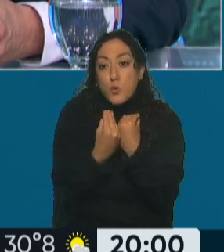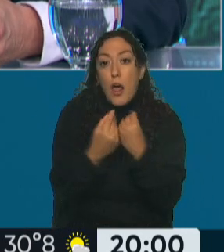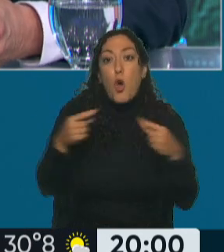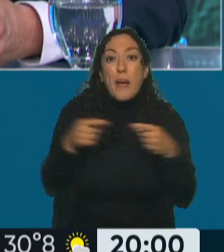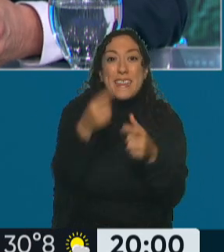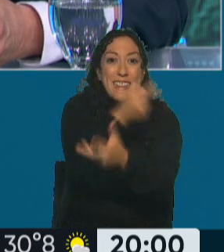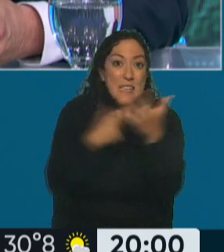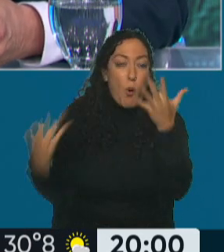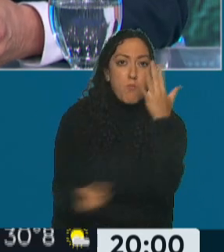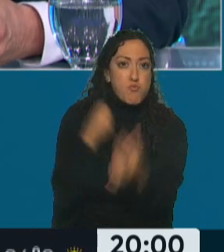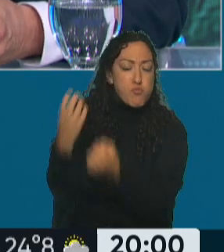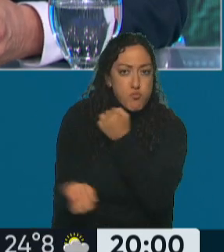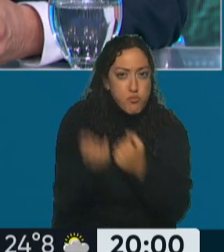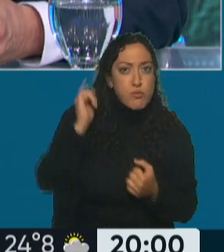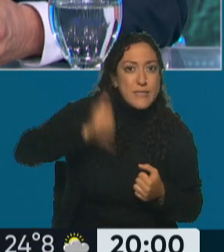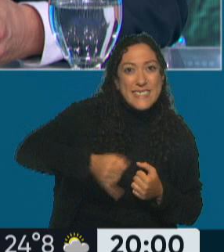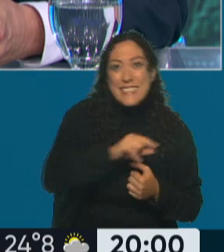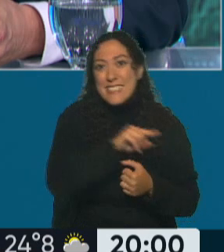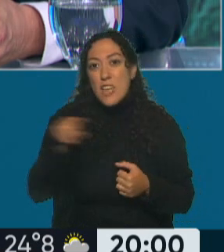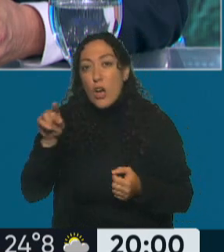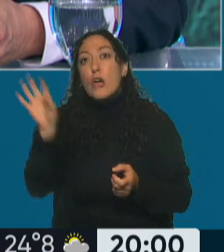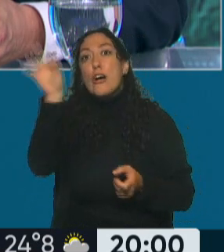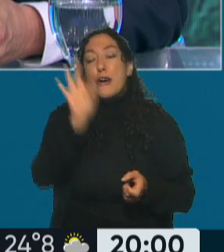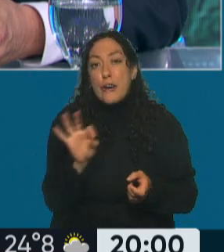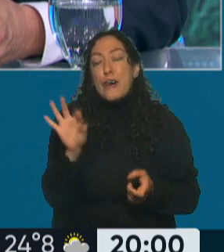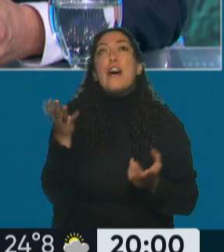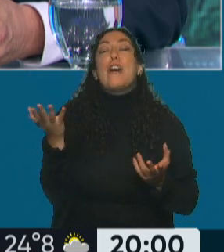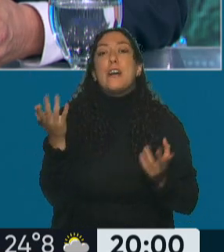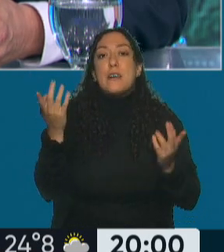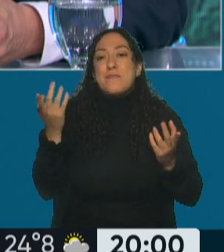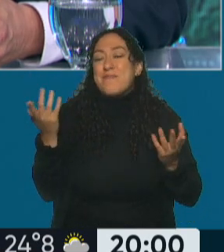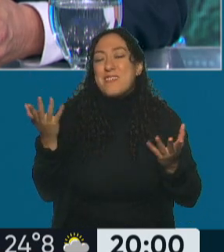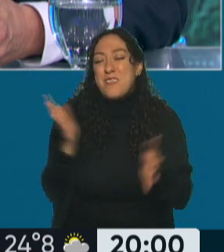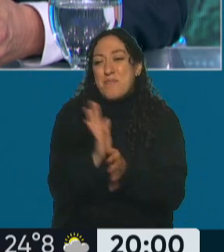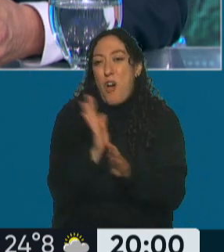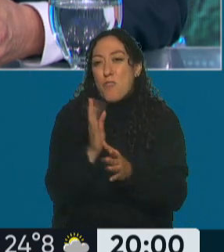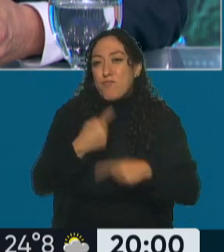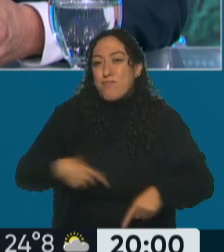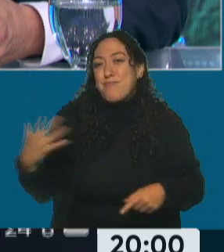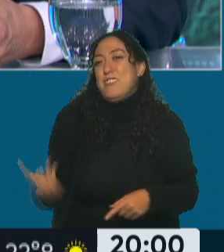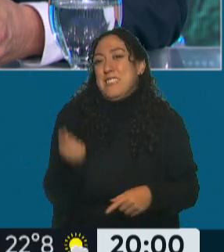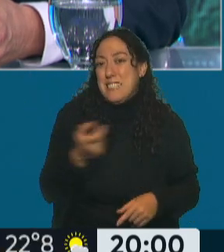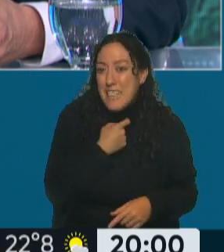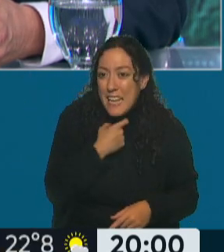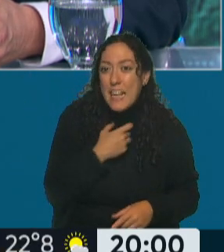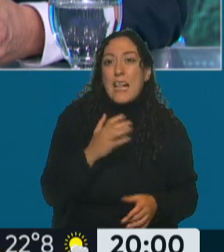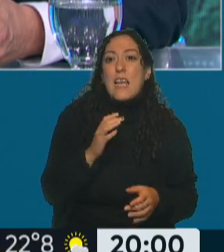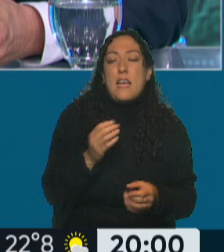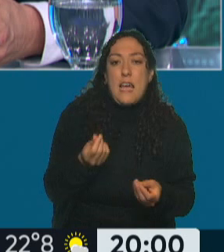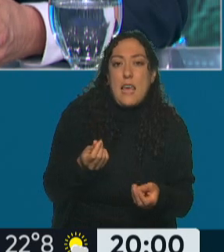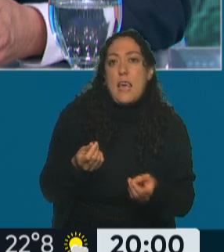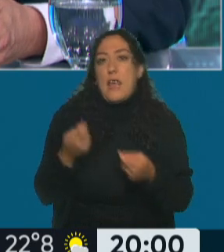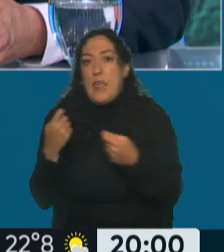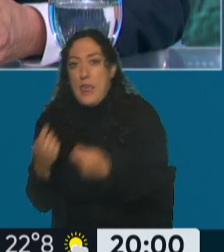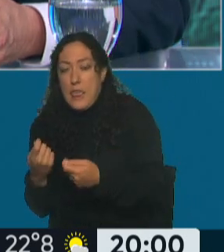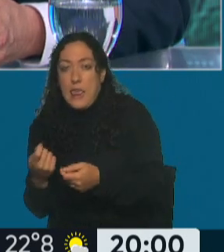previstos o están que se pretende llegar, que es pasar a tener un superávit fiscal, el